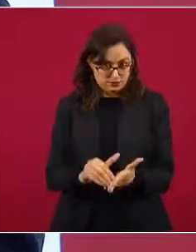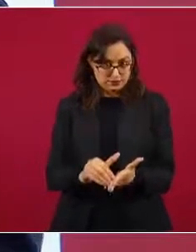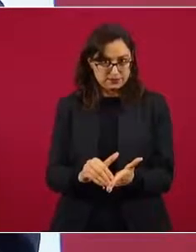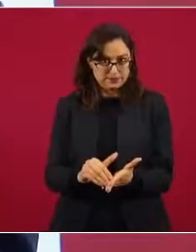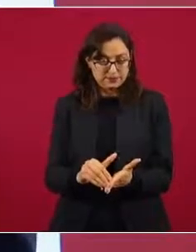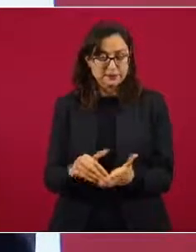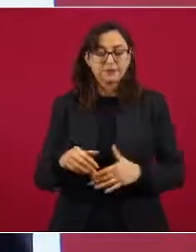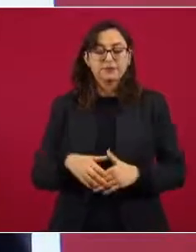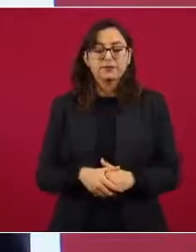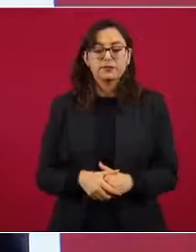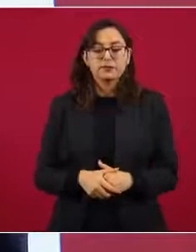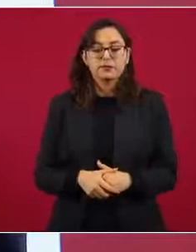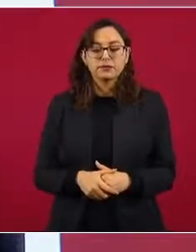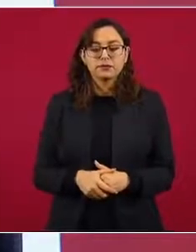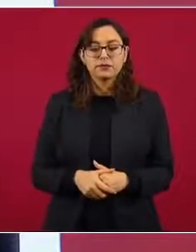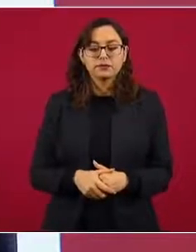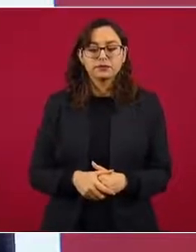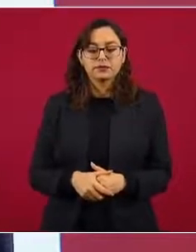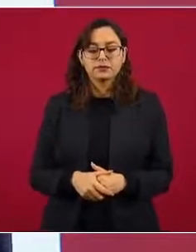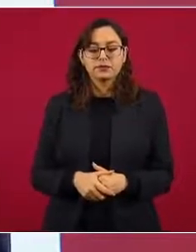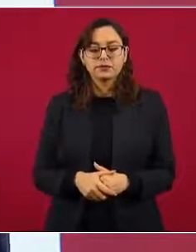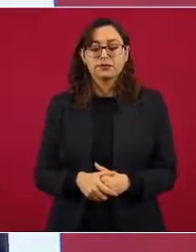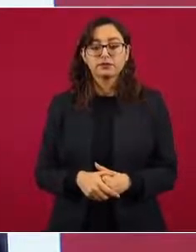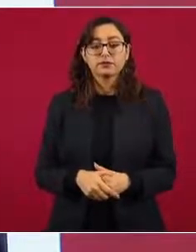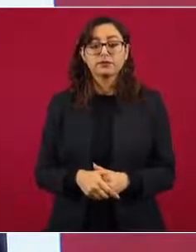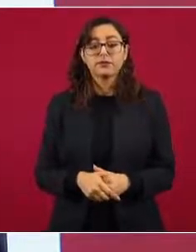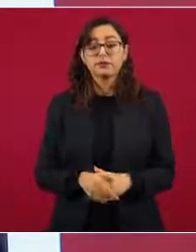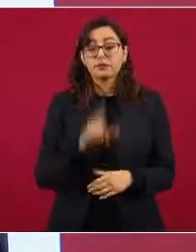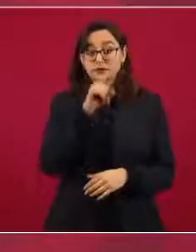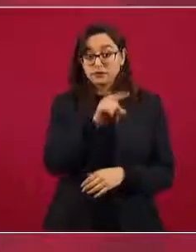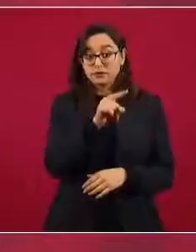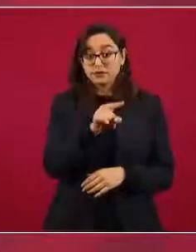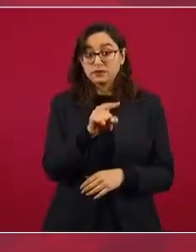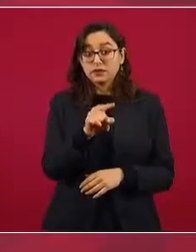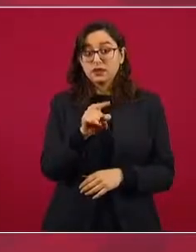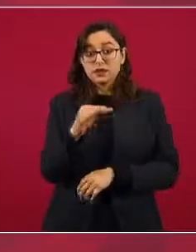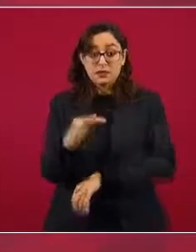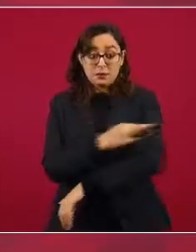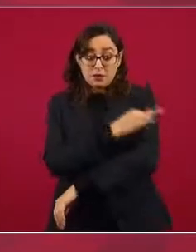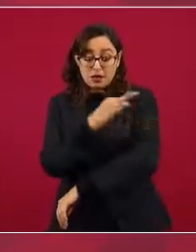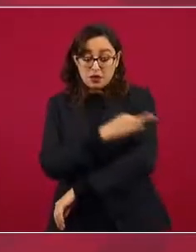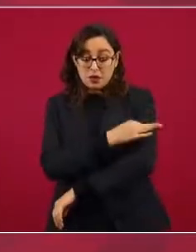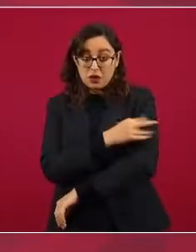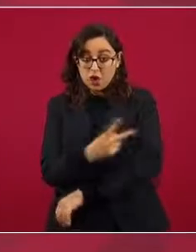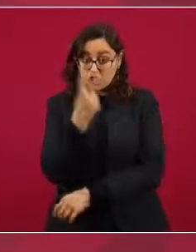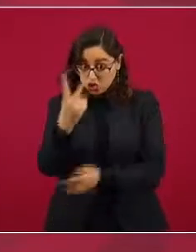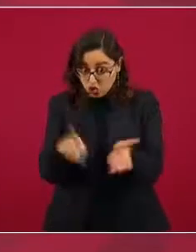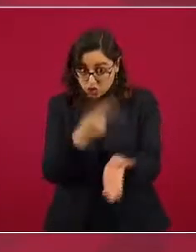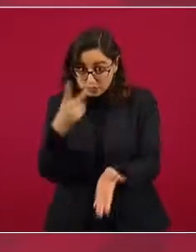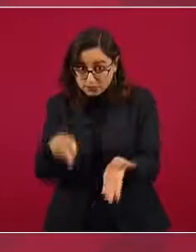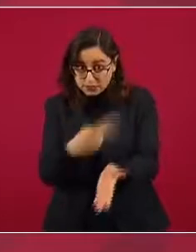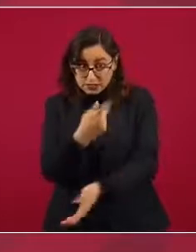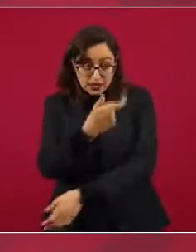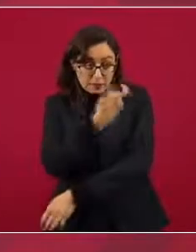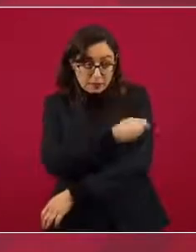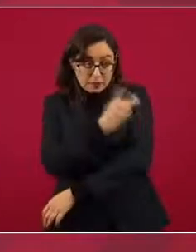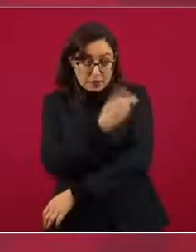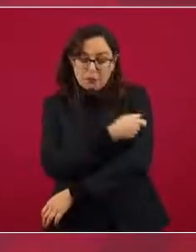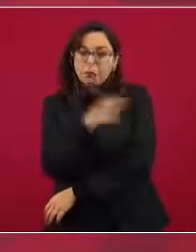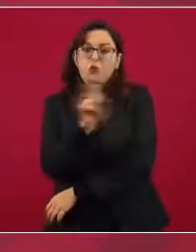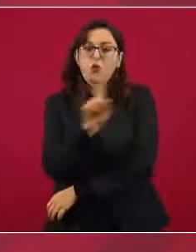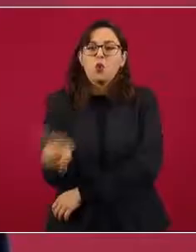Esta vacuna no requiere de 2 aplicaciones, es una dosis,